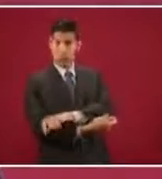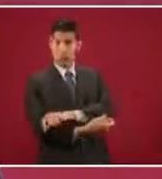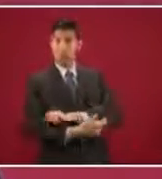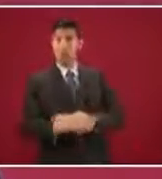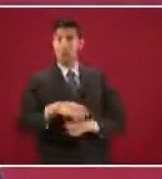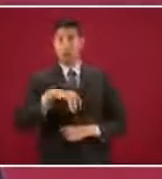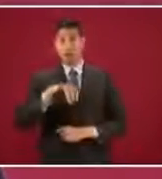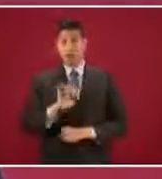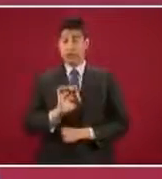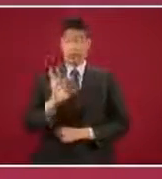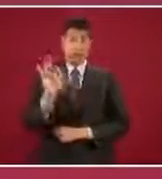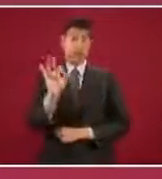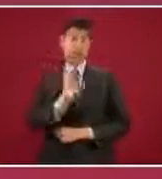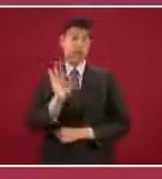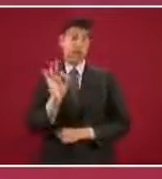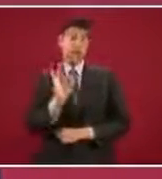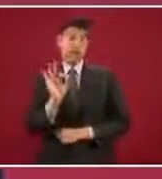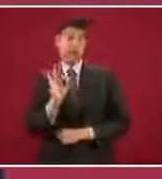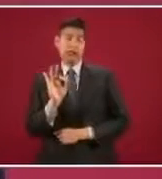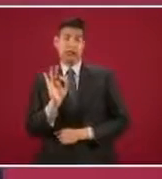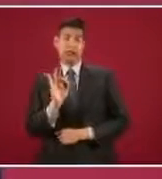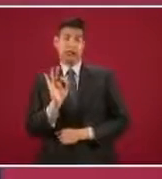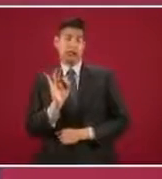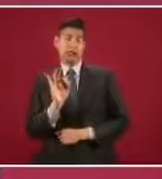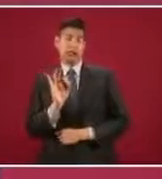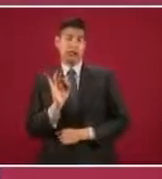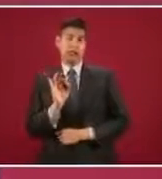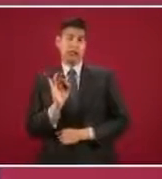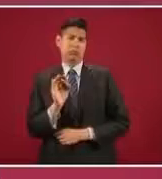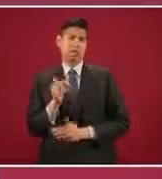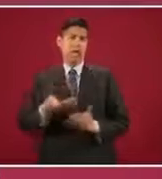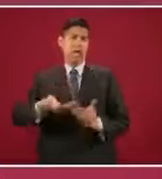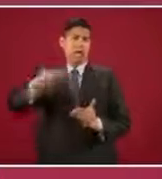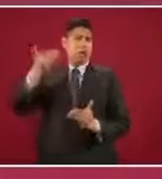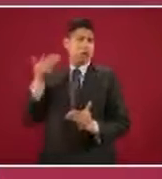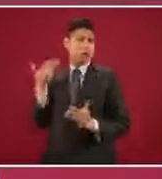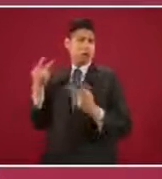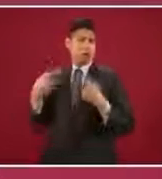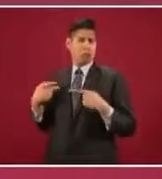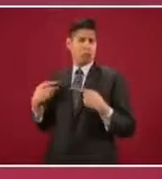Puede ser una gente que no haya pertenecido